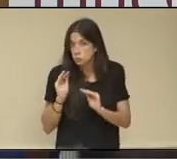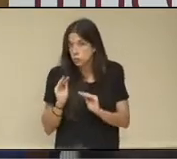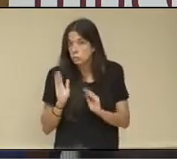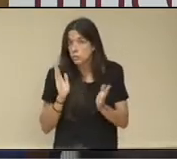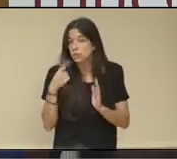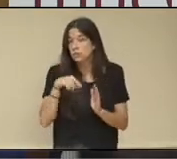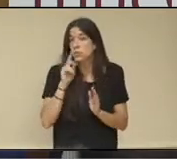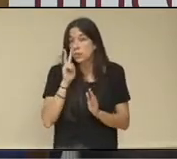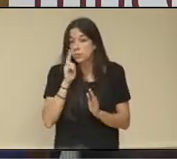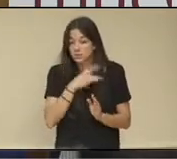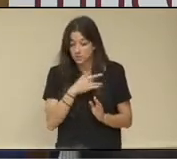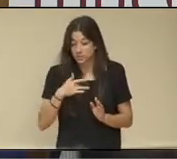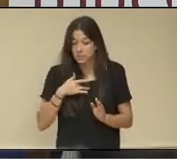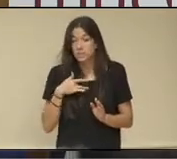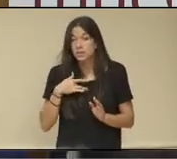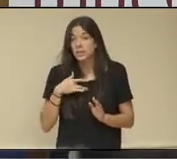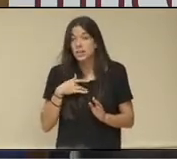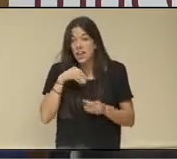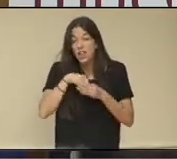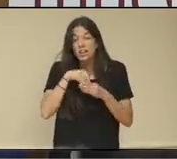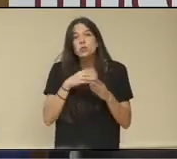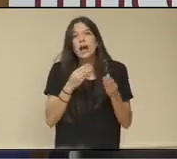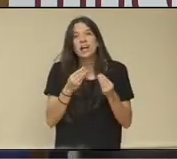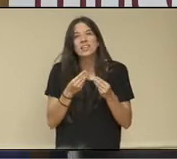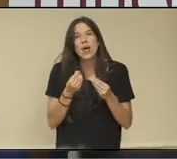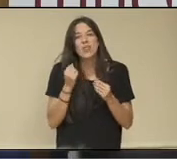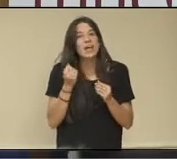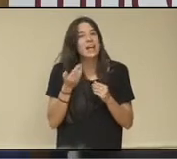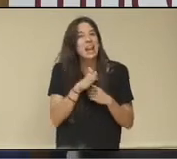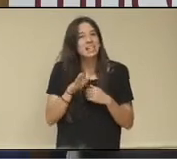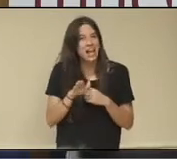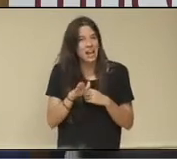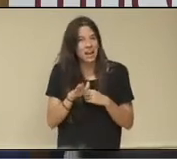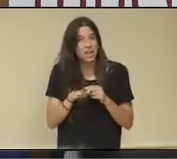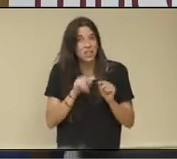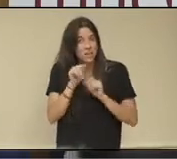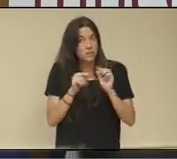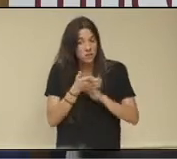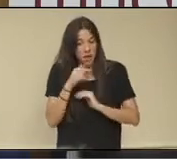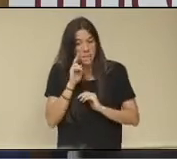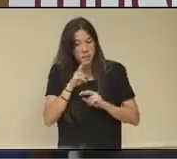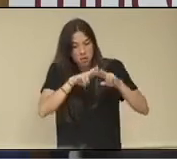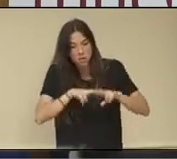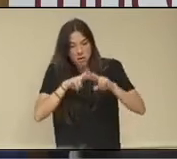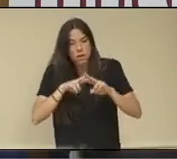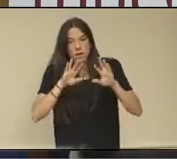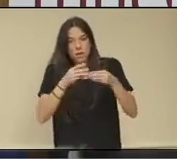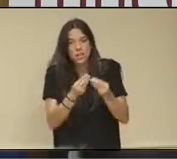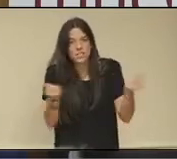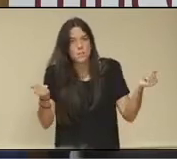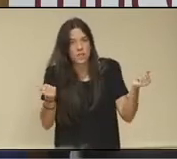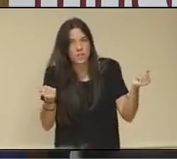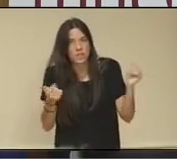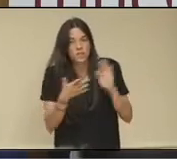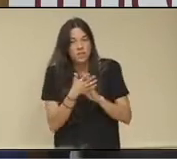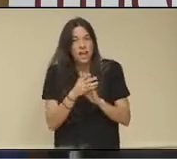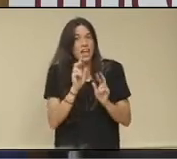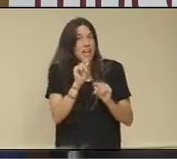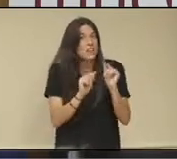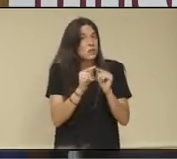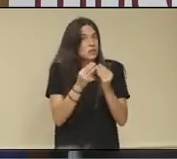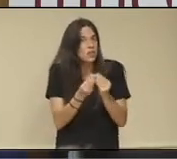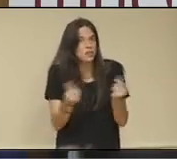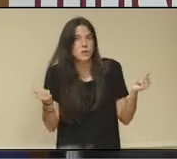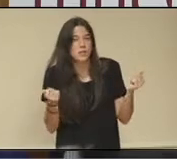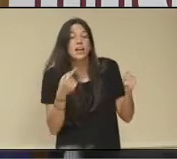una cantidad letal de virus, no queda nada de virus infectivo, mientras que en los ratones que no están inmunizados,